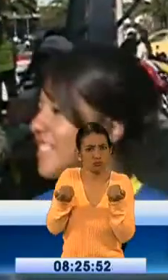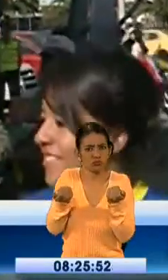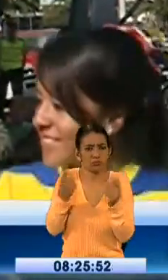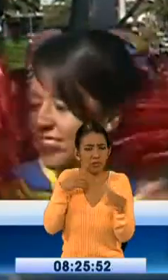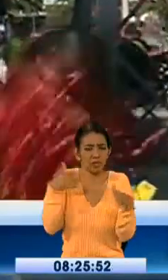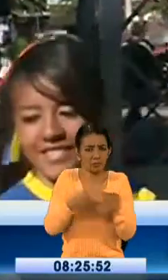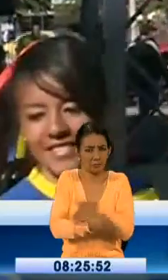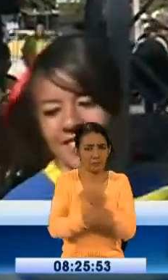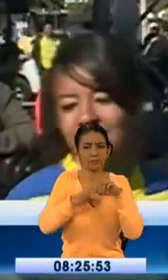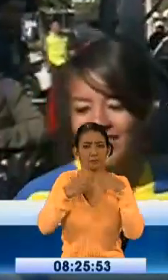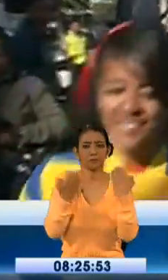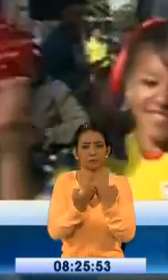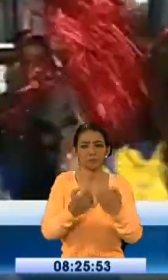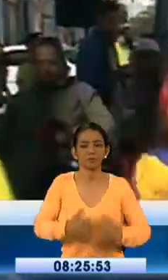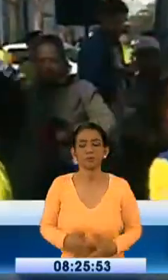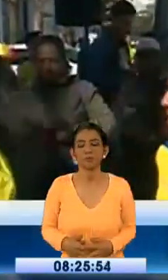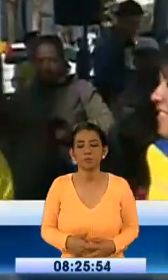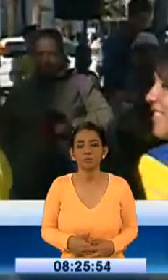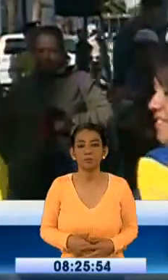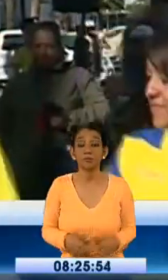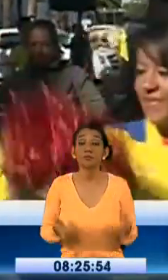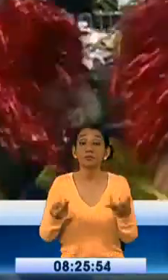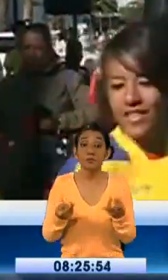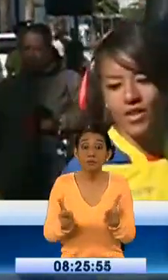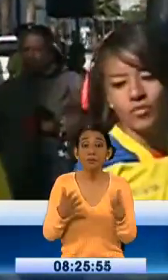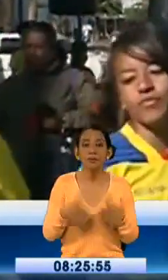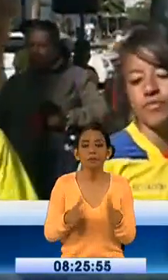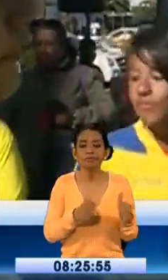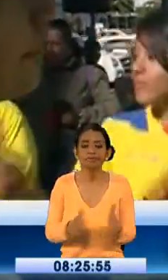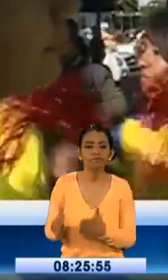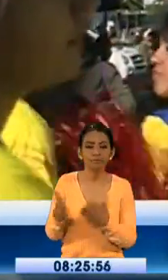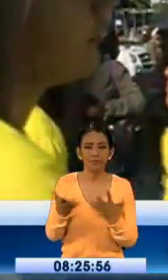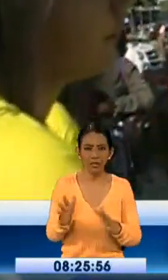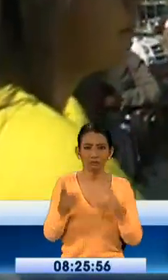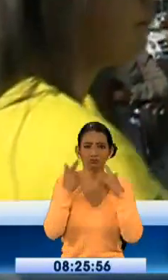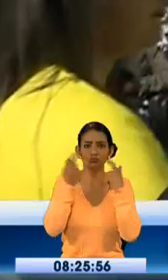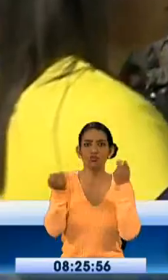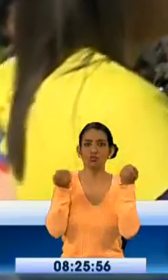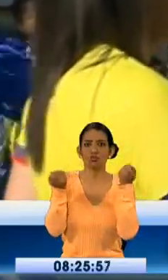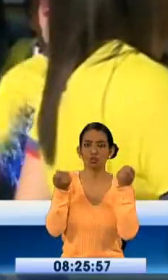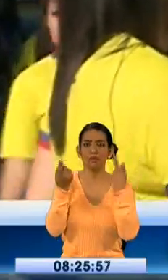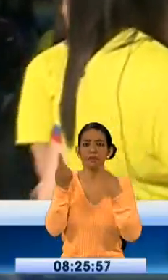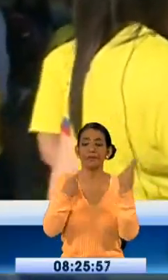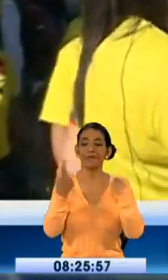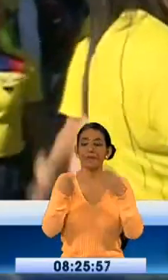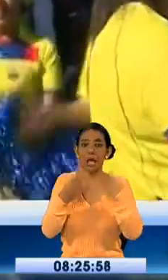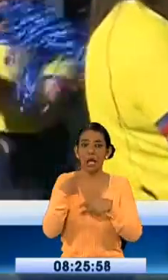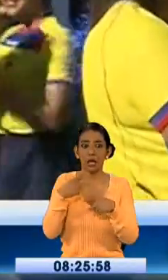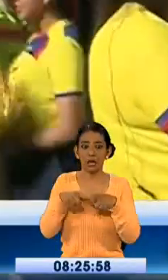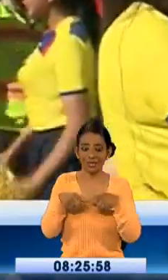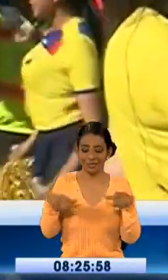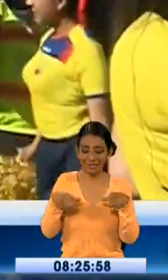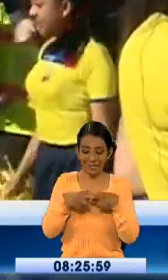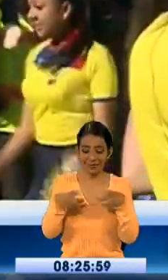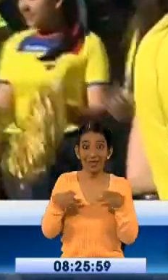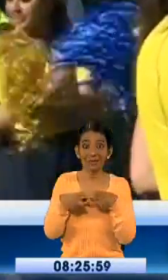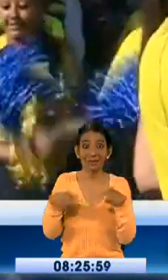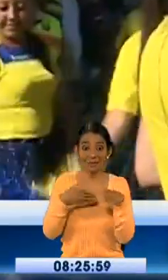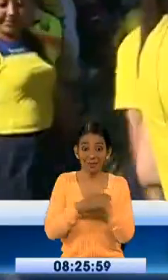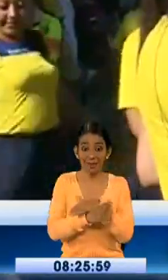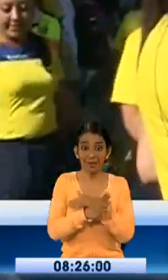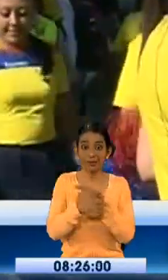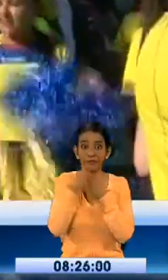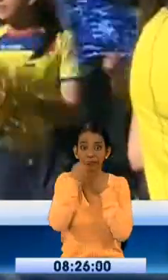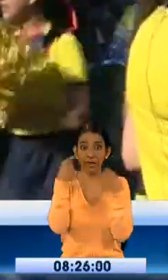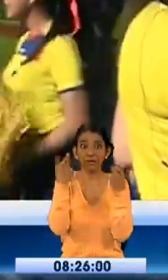estadio. Igualmente estamos advirtiendo a la ciudadanía, estamos haciendo control de venta, entradas falsas. Hemos detectado ya que